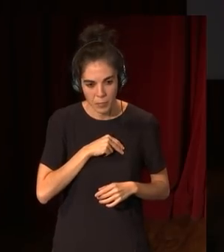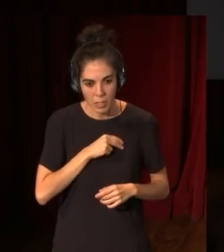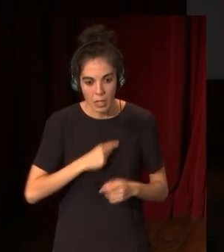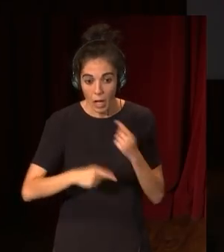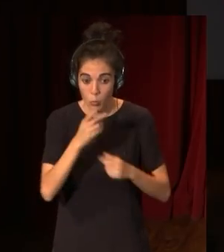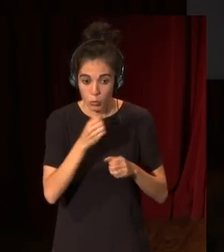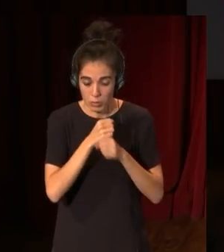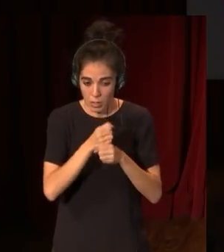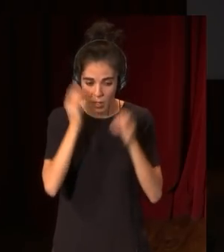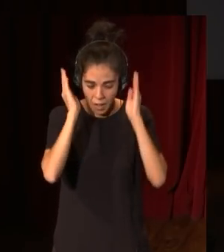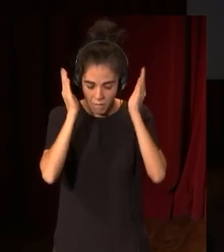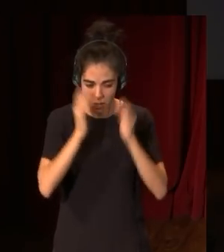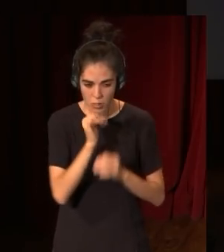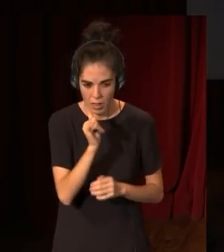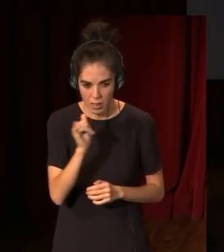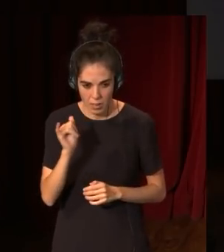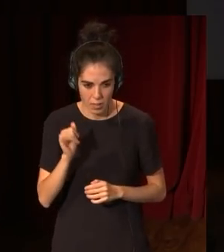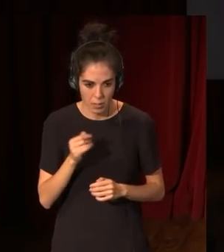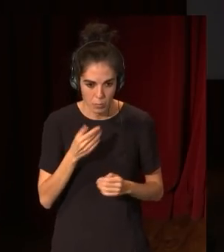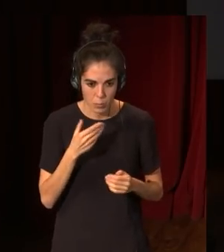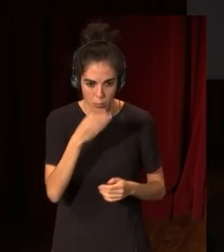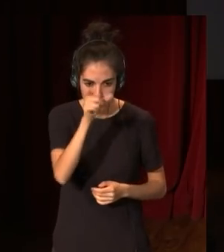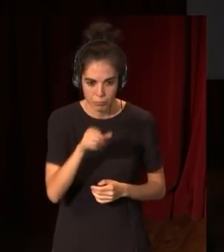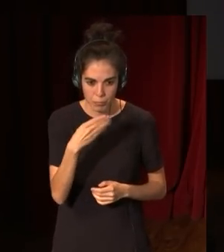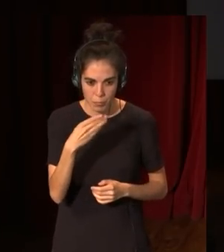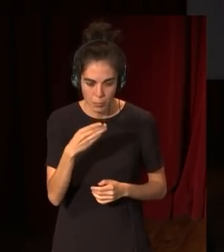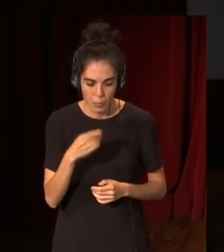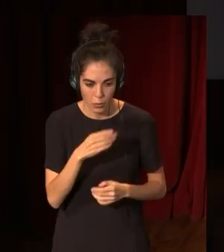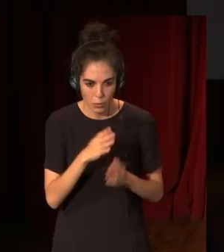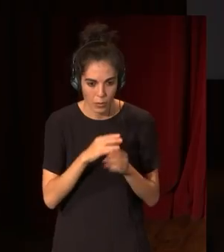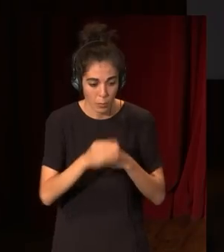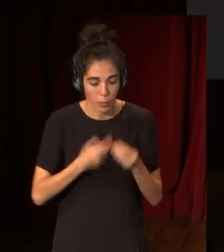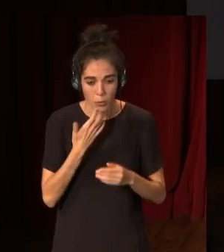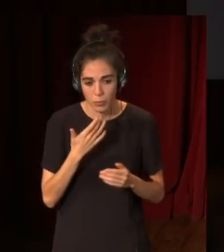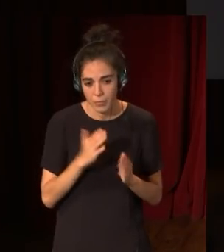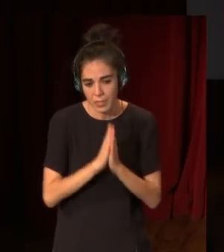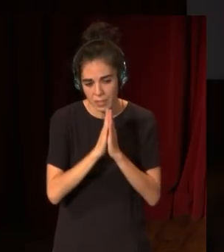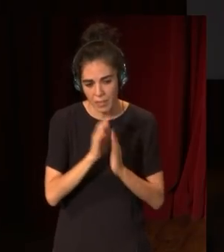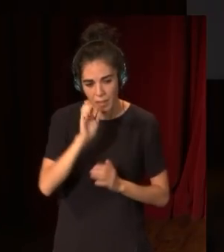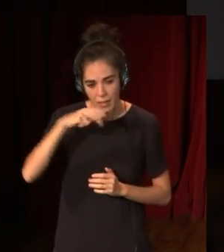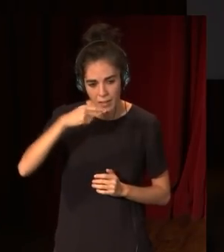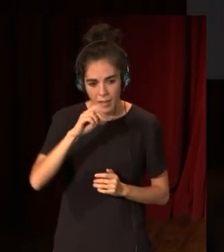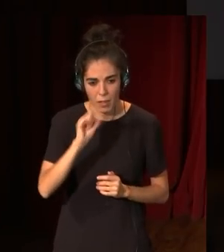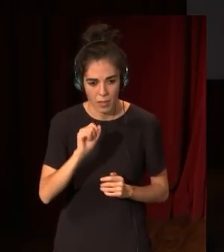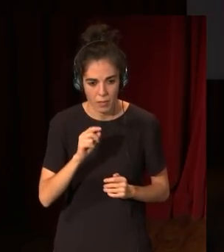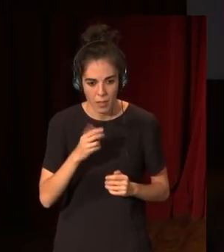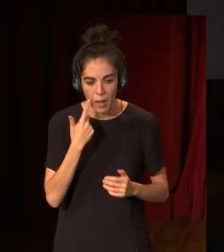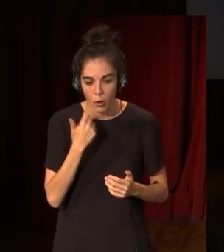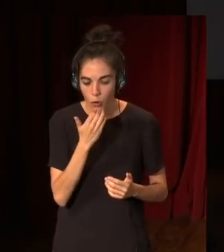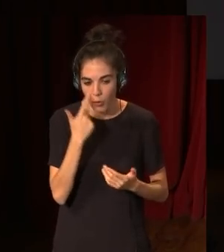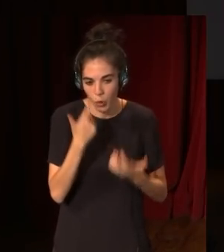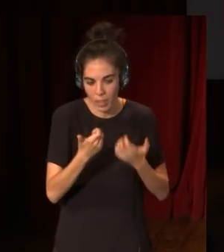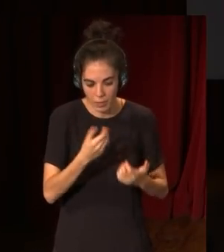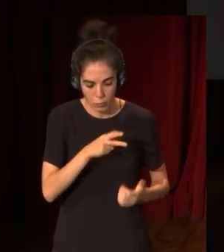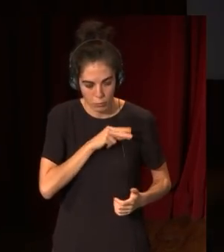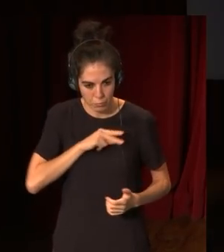caballos que aparecen en las composiciones del retablo de santa engracia estas estas piezas decorativas que llevaban los